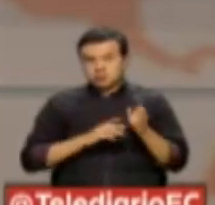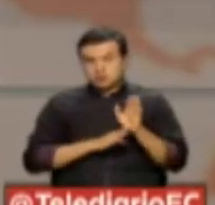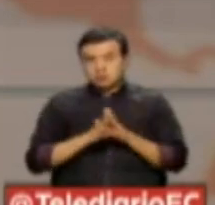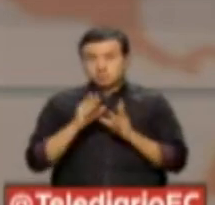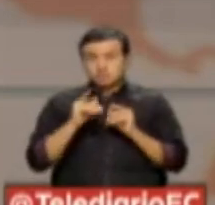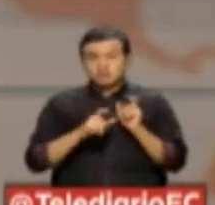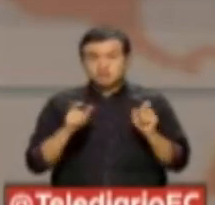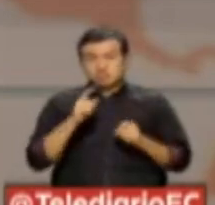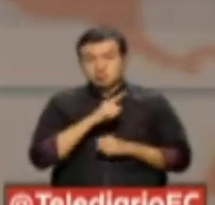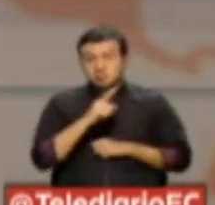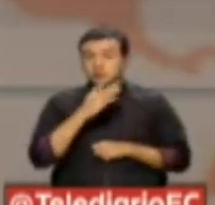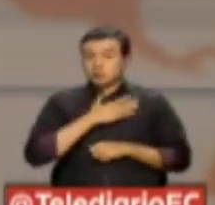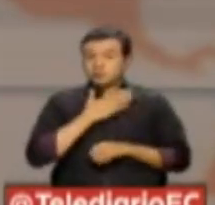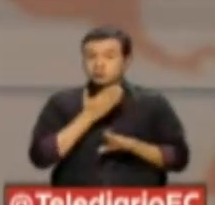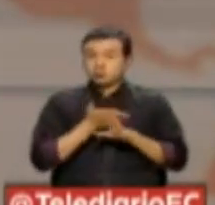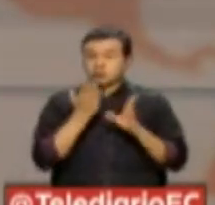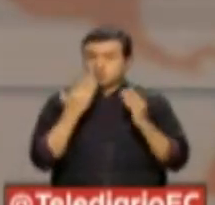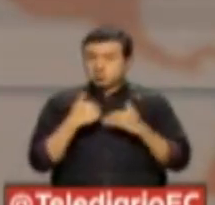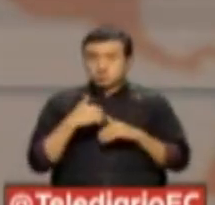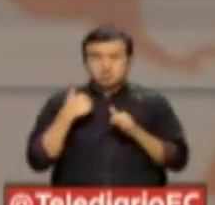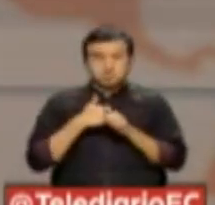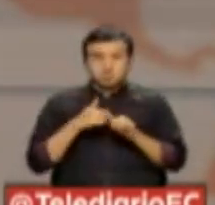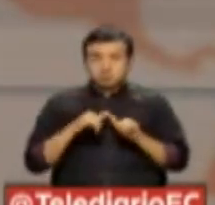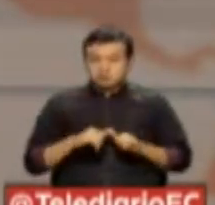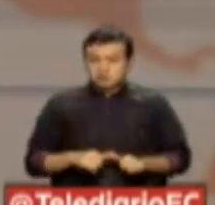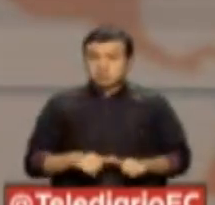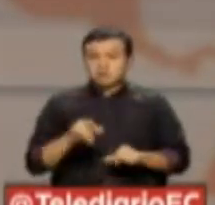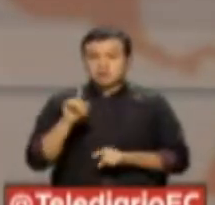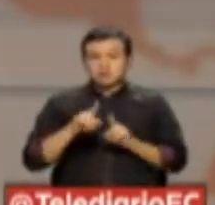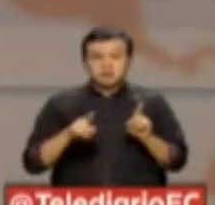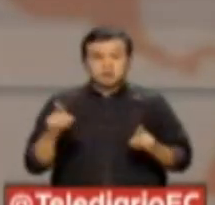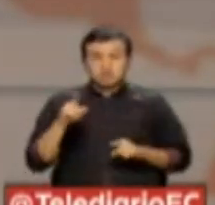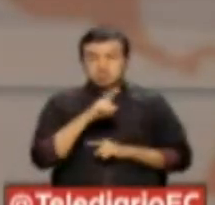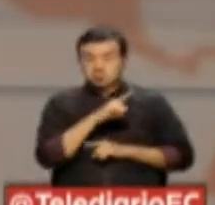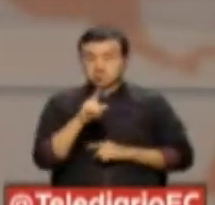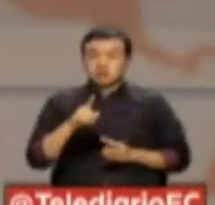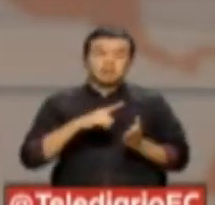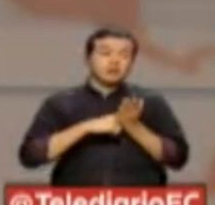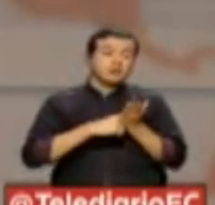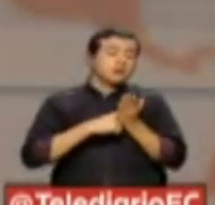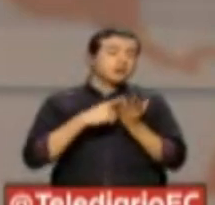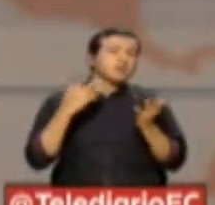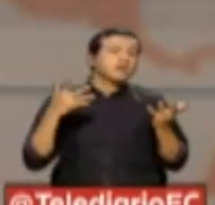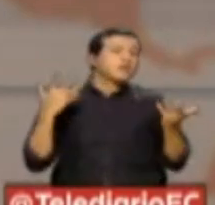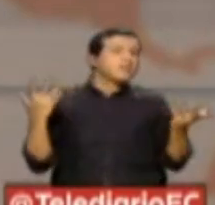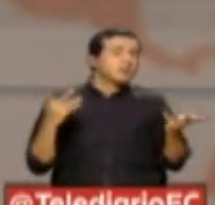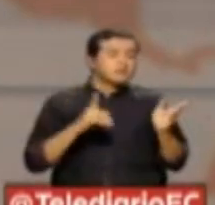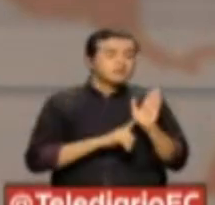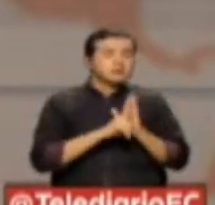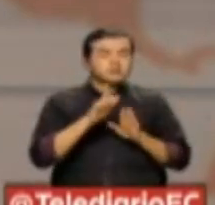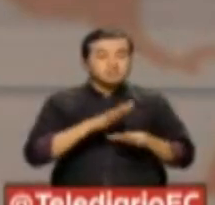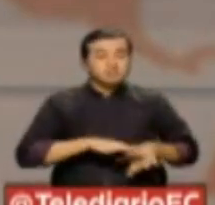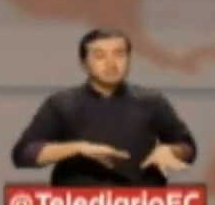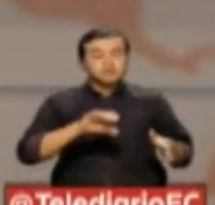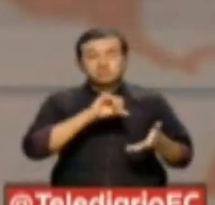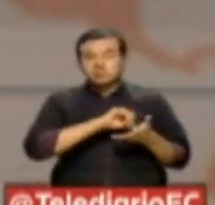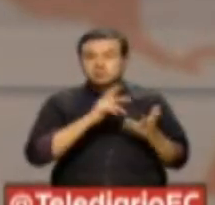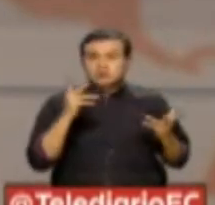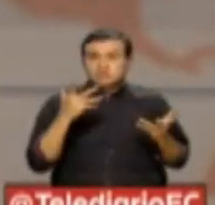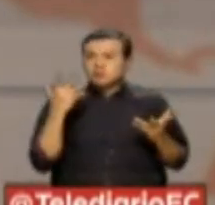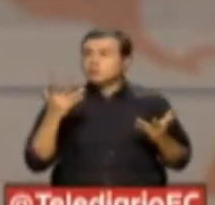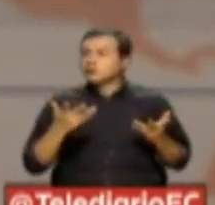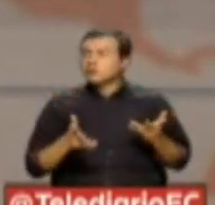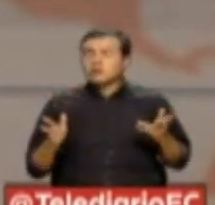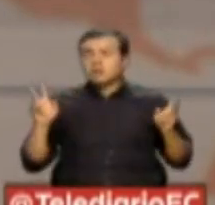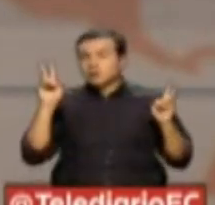muchas de ellas las he propuesto y las permanentemente estoy señalando para el debate qué pasa con el desarrollo urbano de la ciudad qué pasa